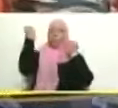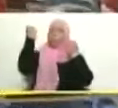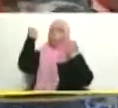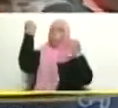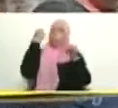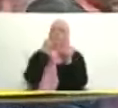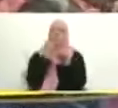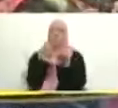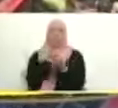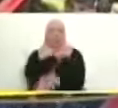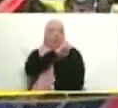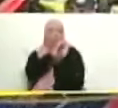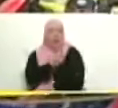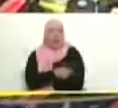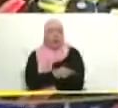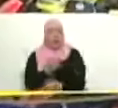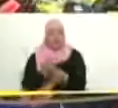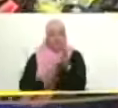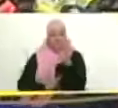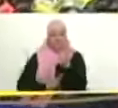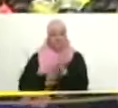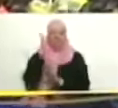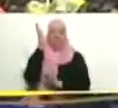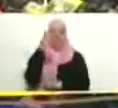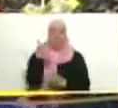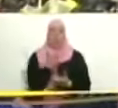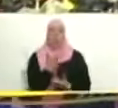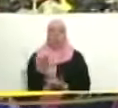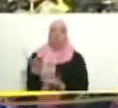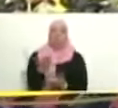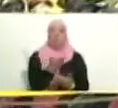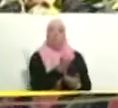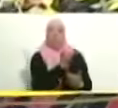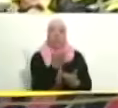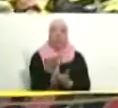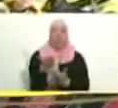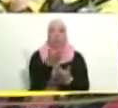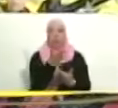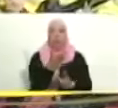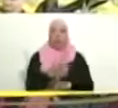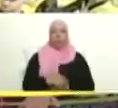temeraria, echados para adelante. Bomberos y bomberas.